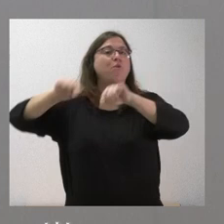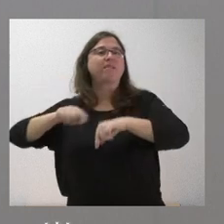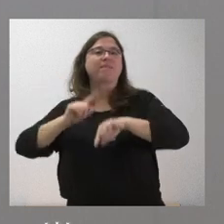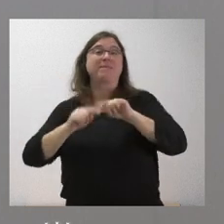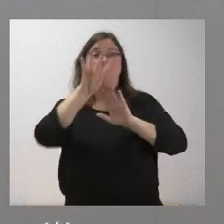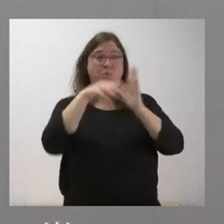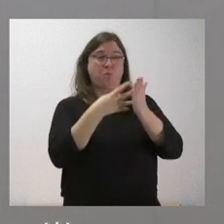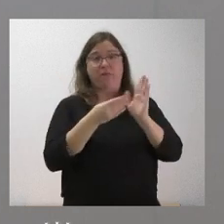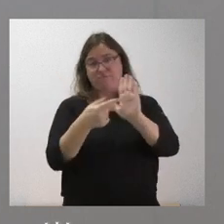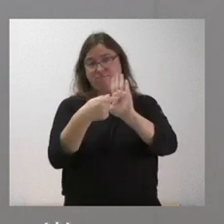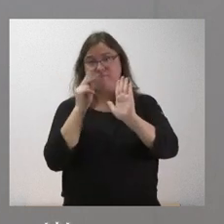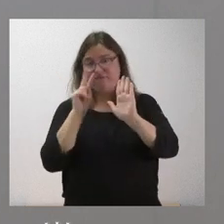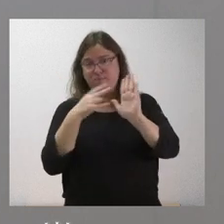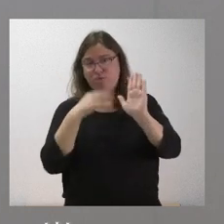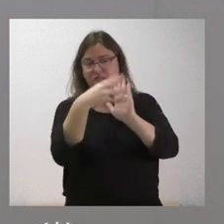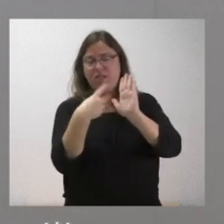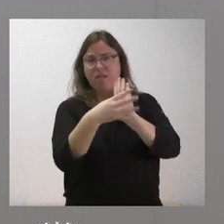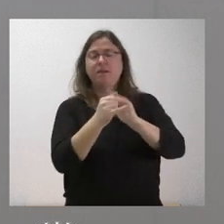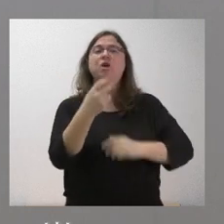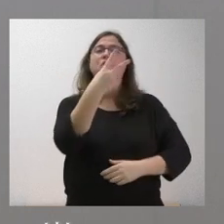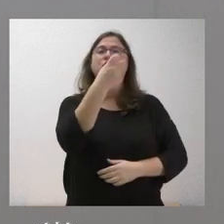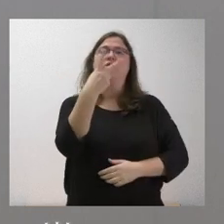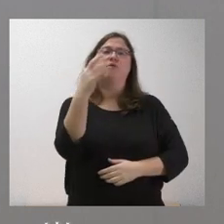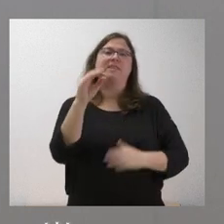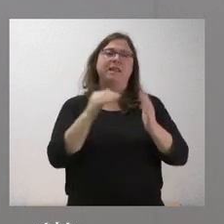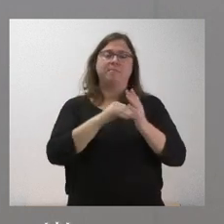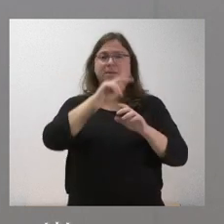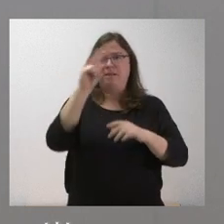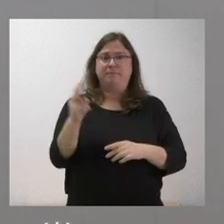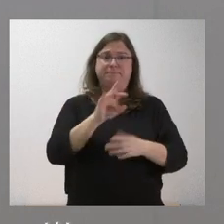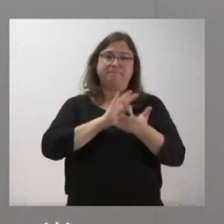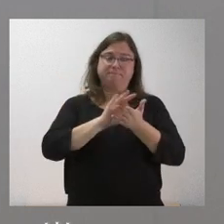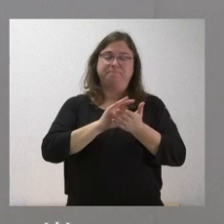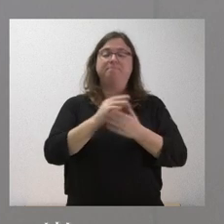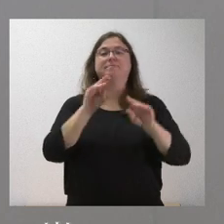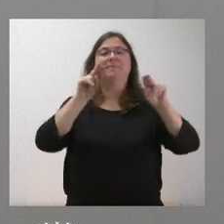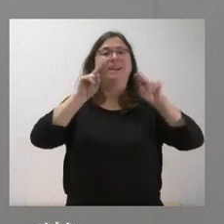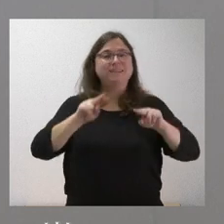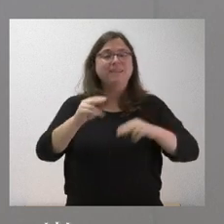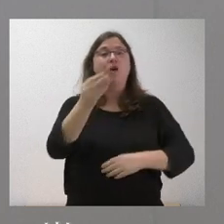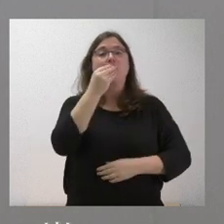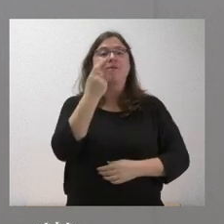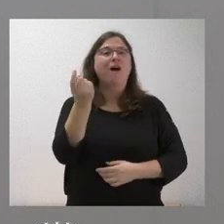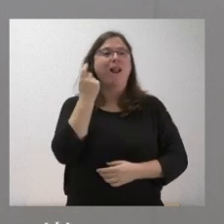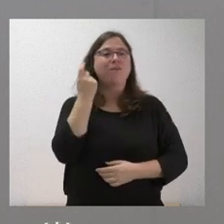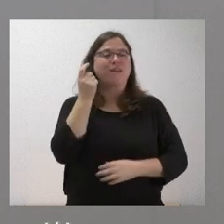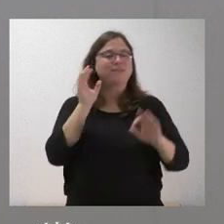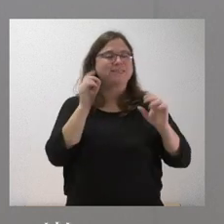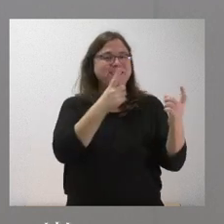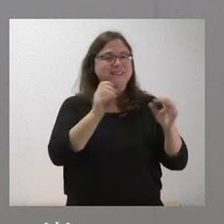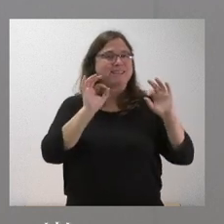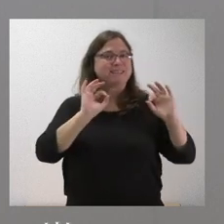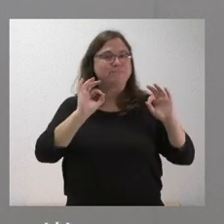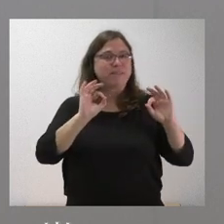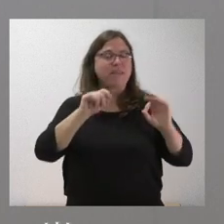el cuadro que les ha sido entregado 220,000 para los servicios de residencia y comedor del alumnado con necesidades educativas especiales